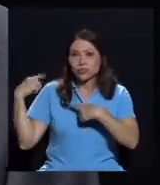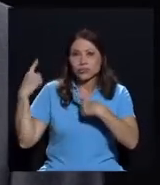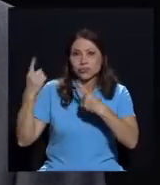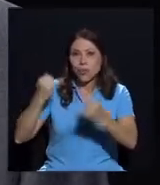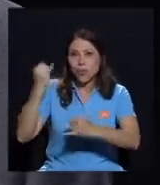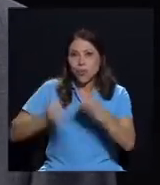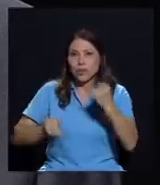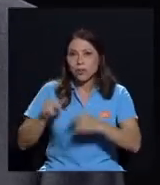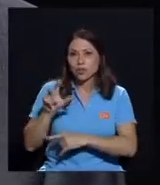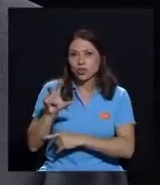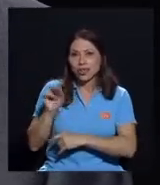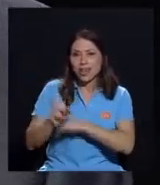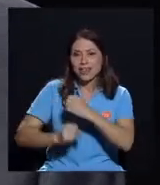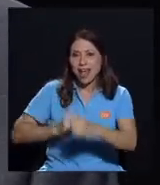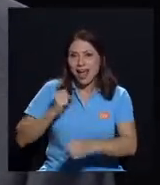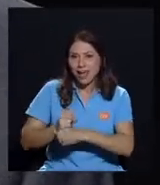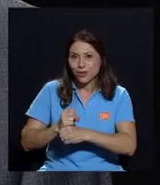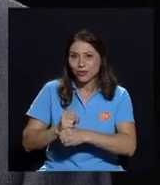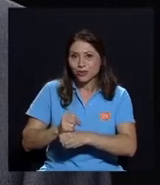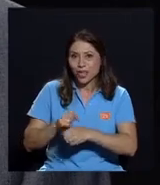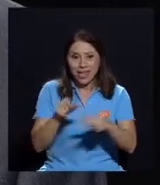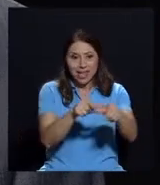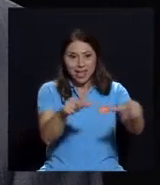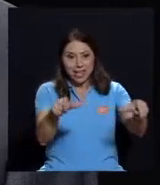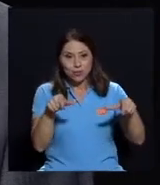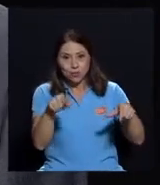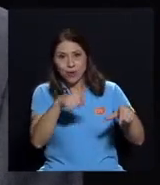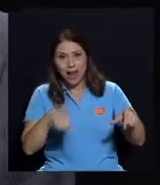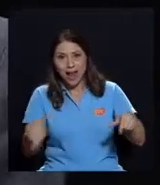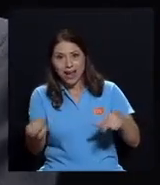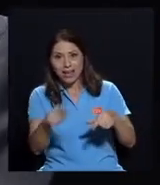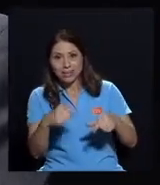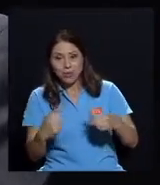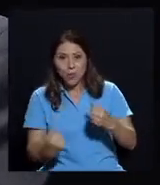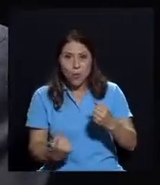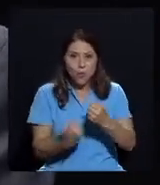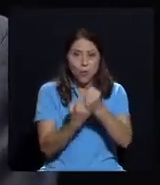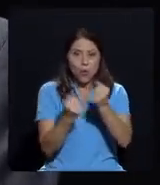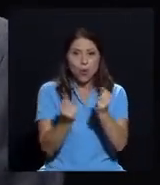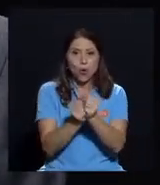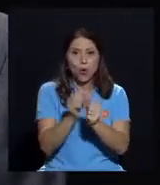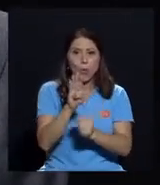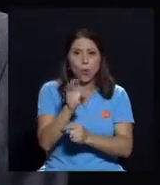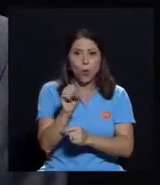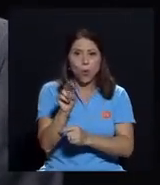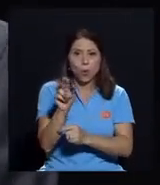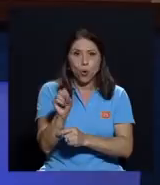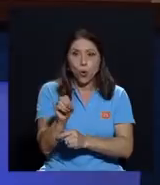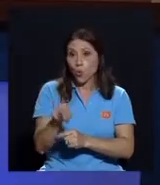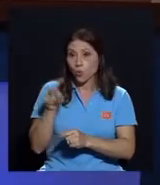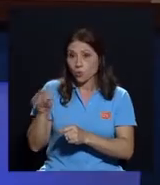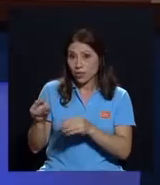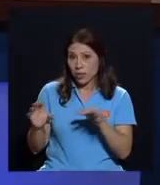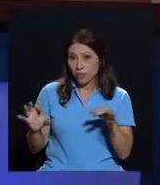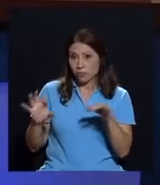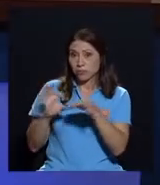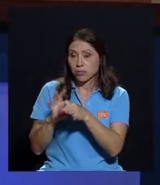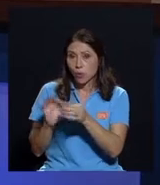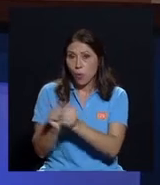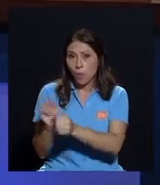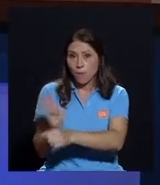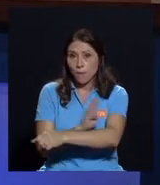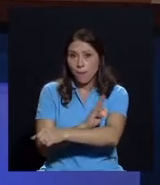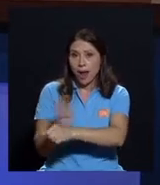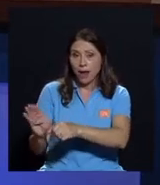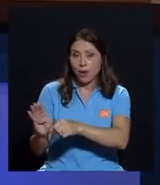esa intervención en esos territorios por medio del bono si va a usted seguir hablando con el banco hipotecario de la vivienda y